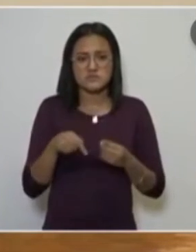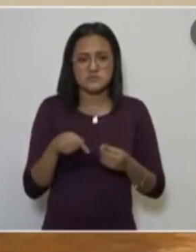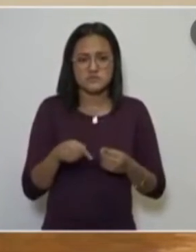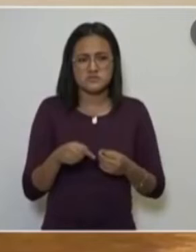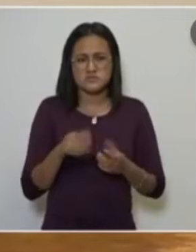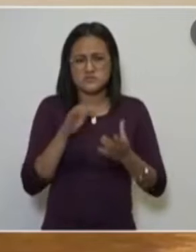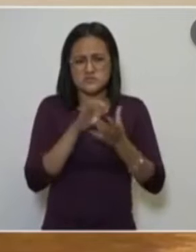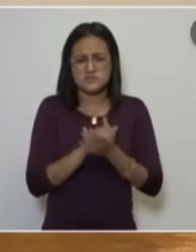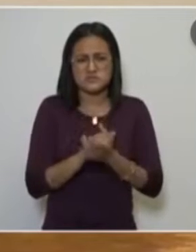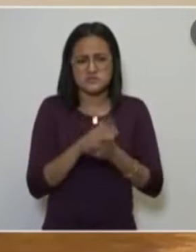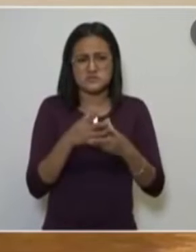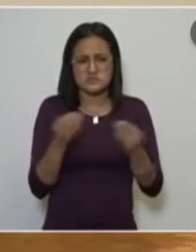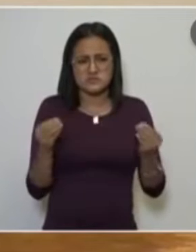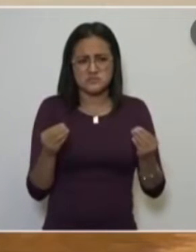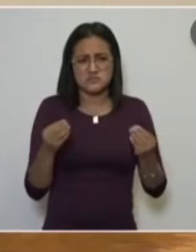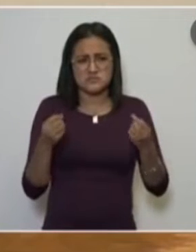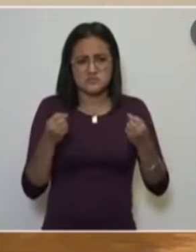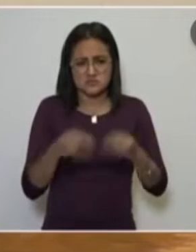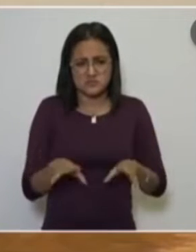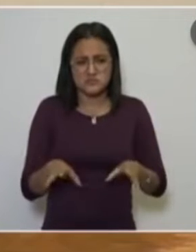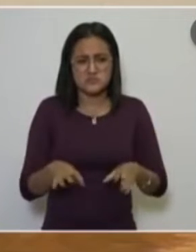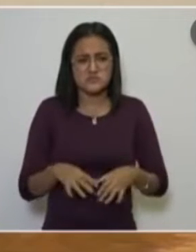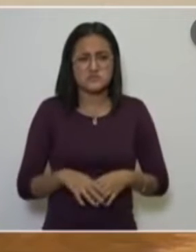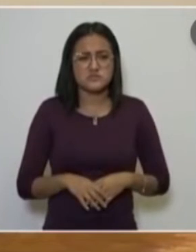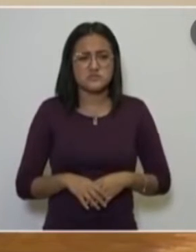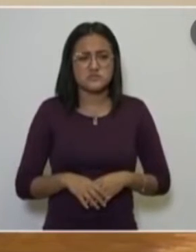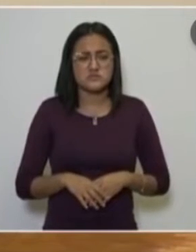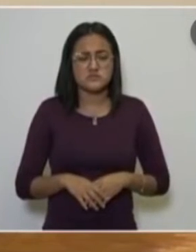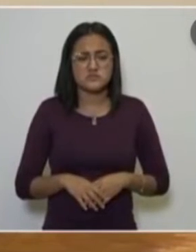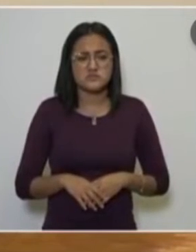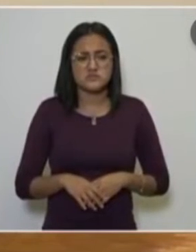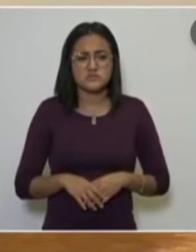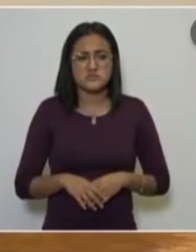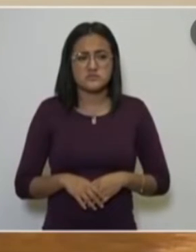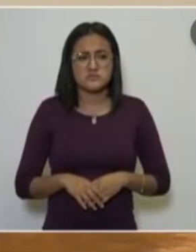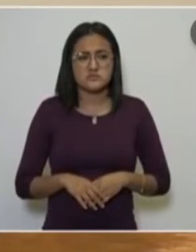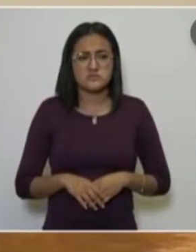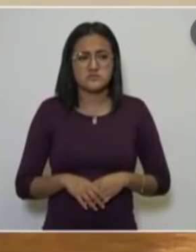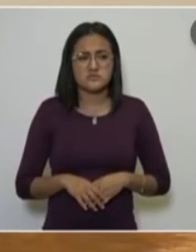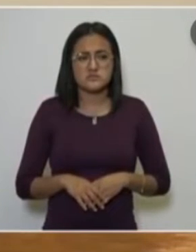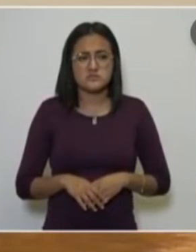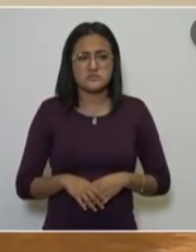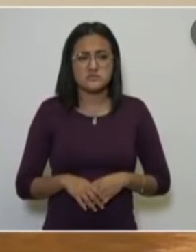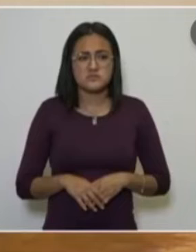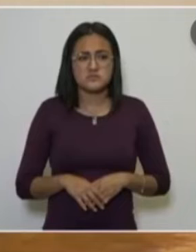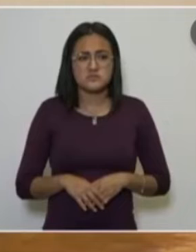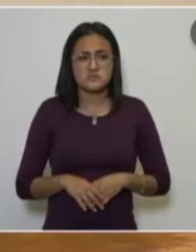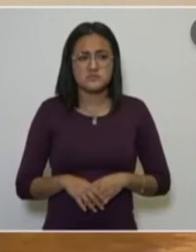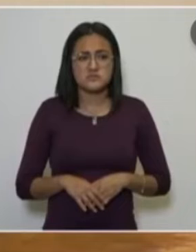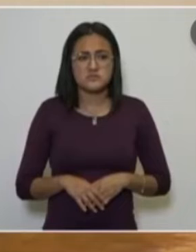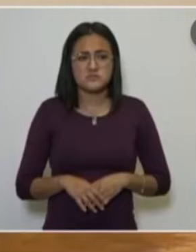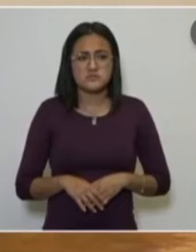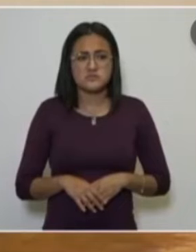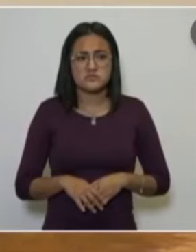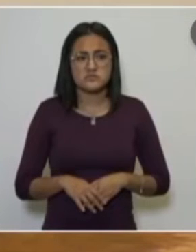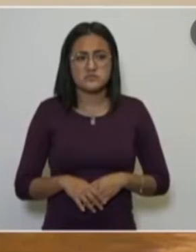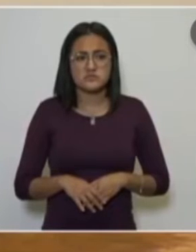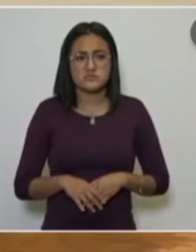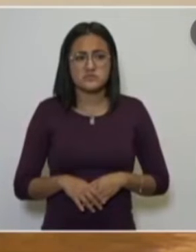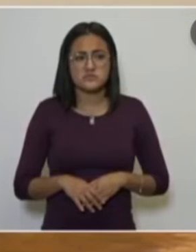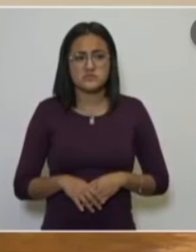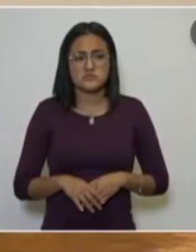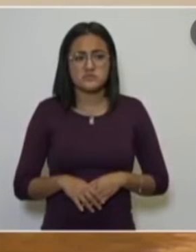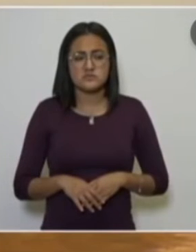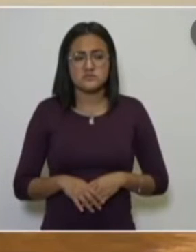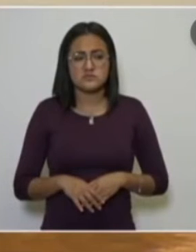ambos papás de ellos este se refería en ellos que no fue en la cuchilla que fue